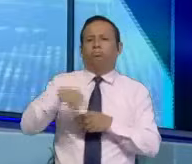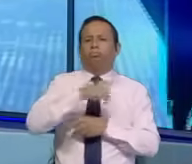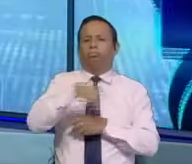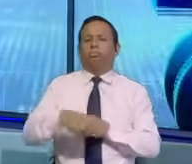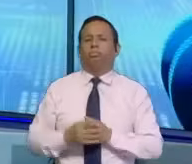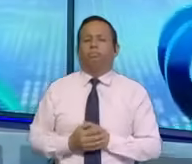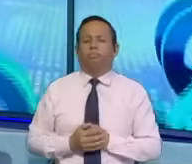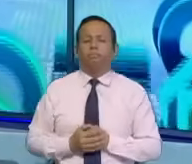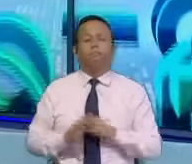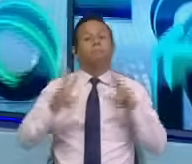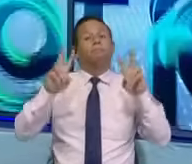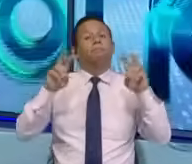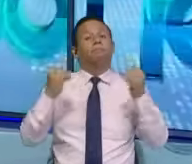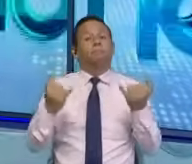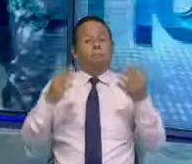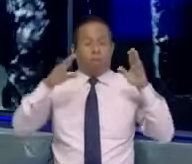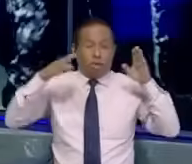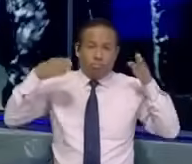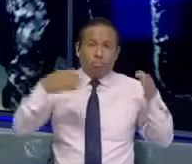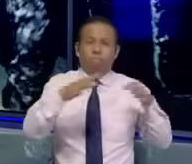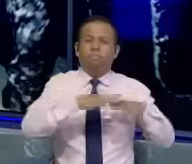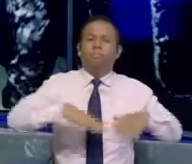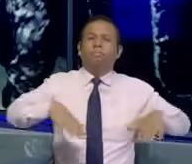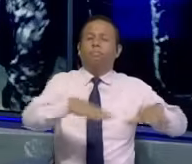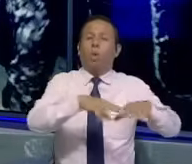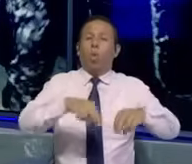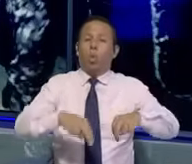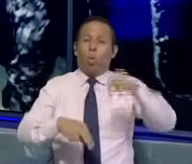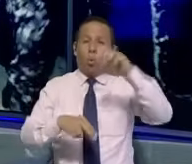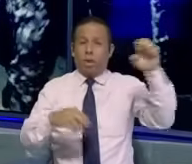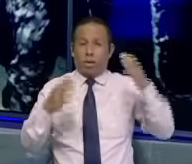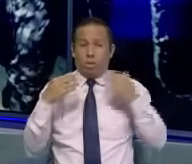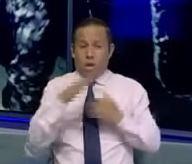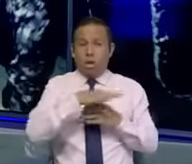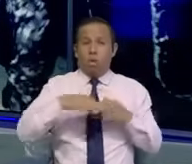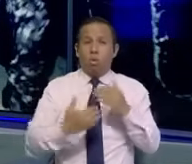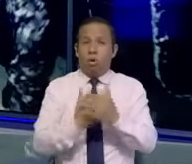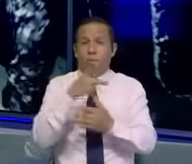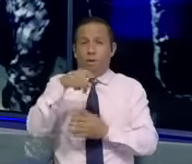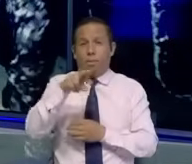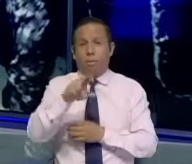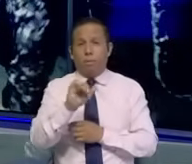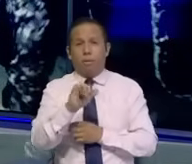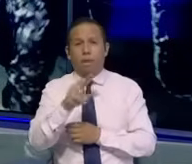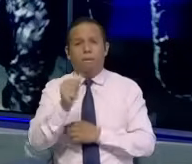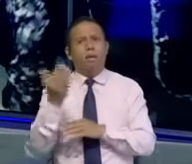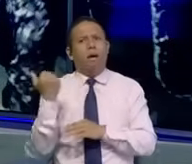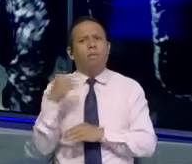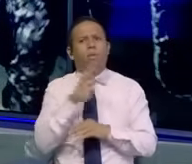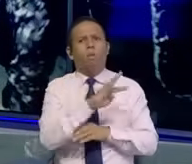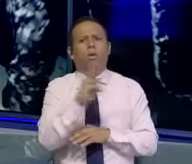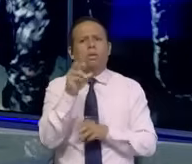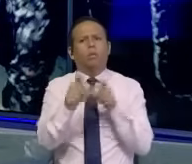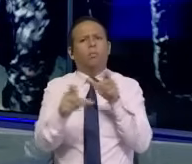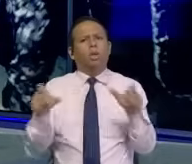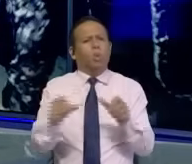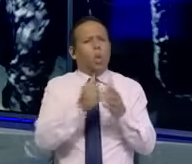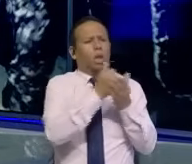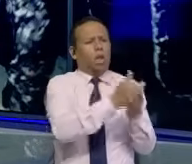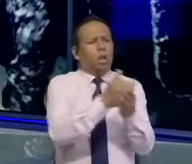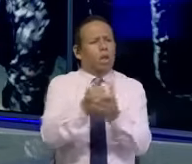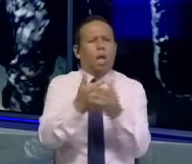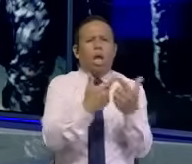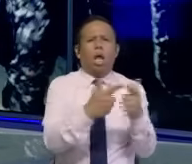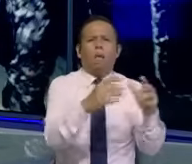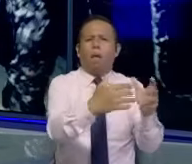En el distrito Nueva Prosperina, en el norte de Guayaquil, se ha logrado el rescate de 46 personas secuestradas, mientras que más